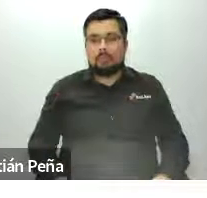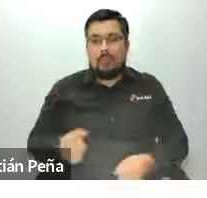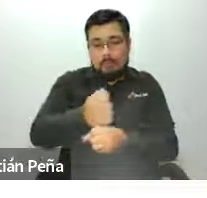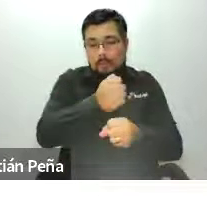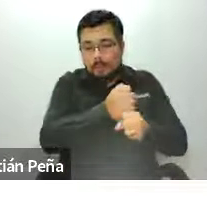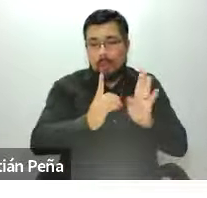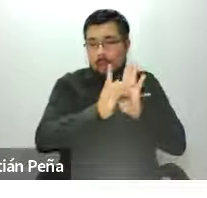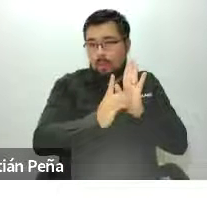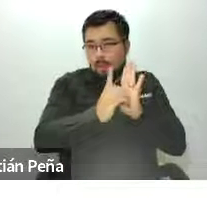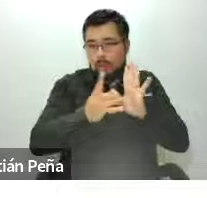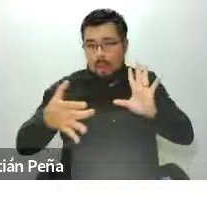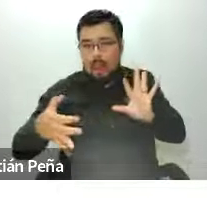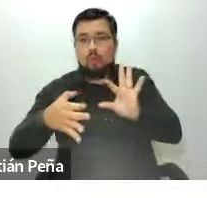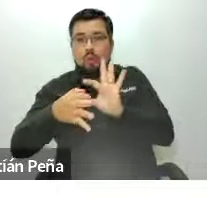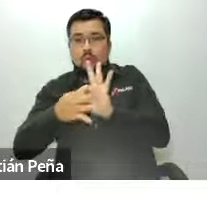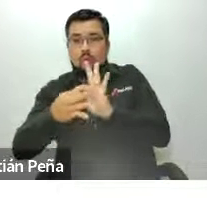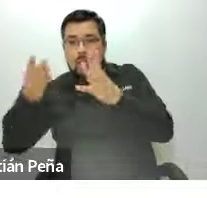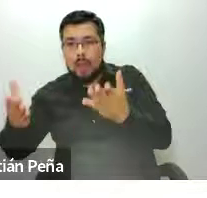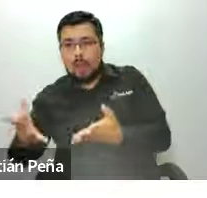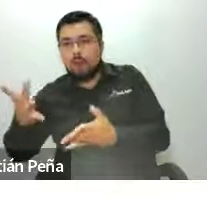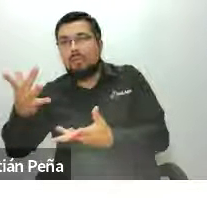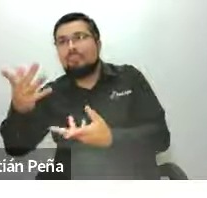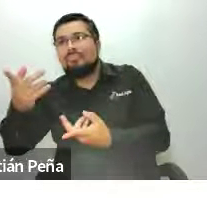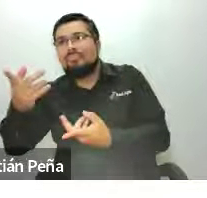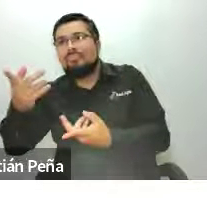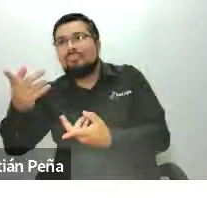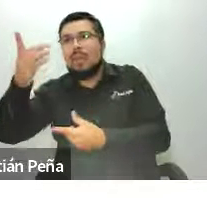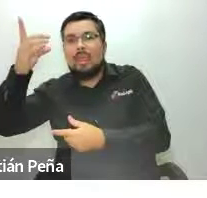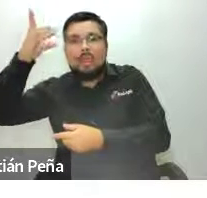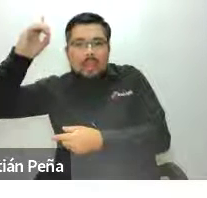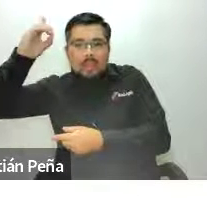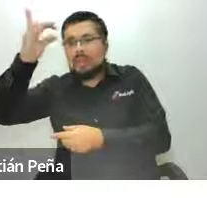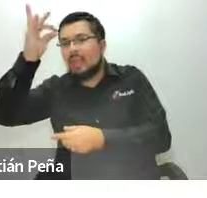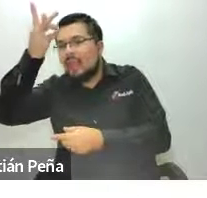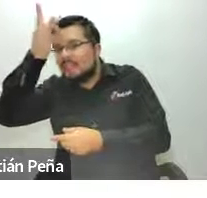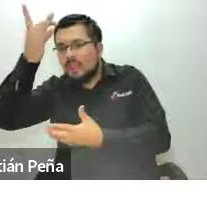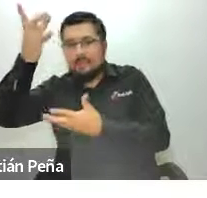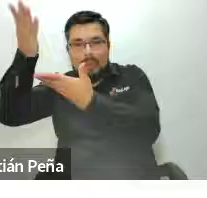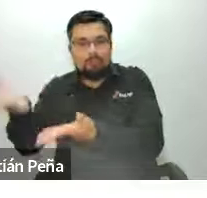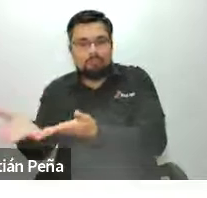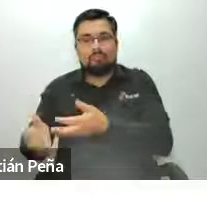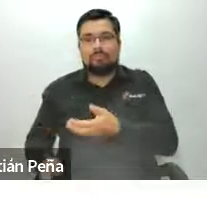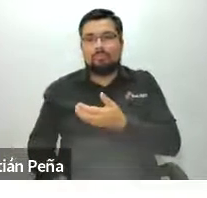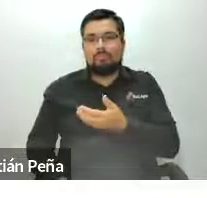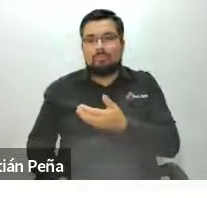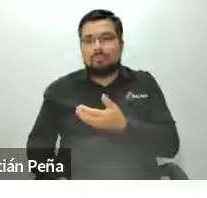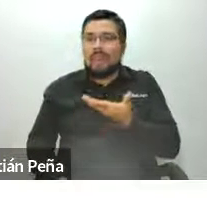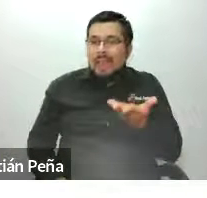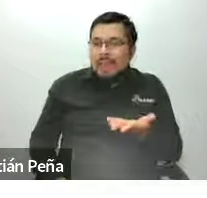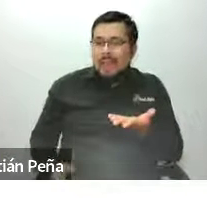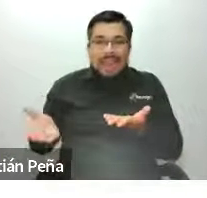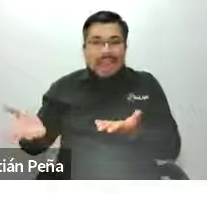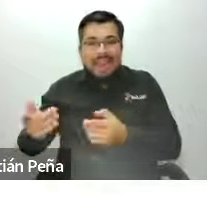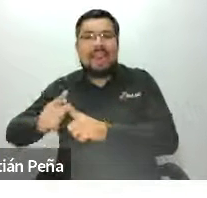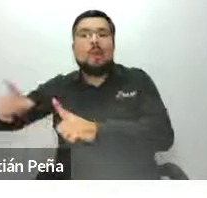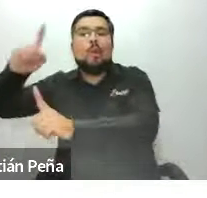asociados a los déficits, que fueron derogados por el decreto 83, ¿no? Entonces eran otros objetivos de aprendizaje que